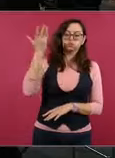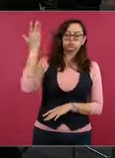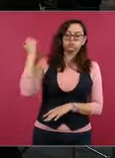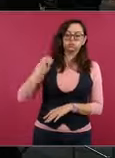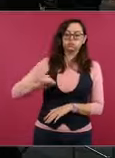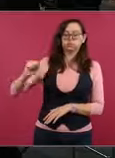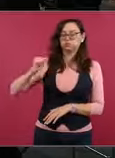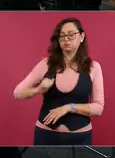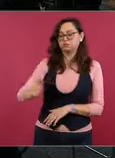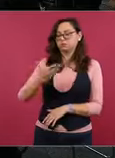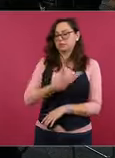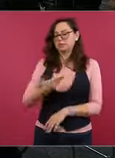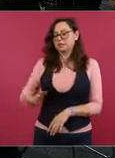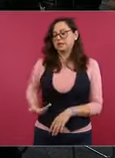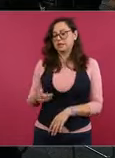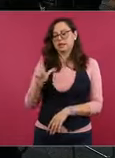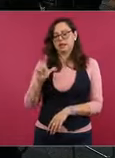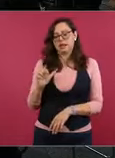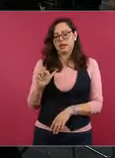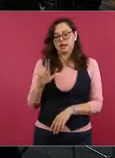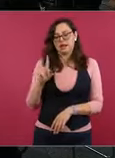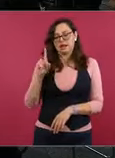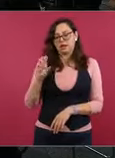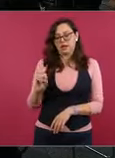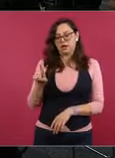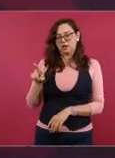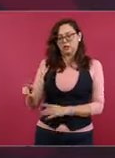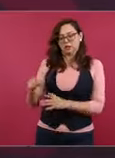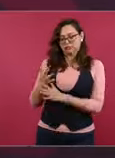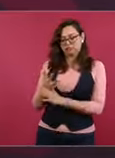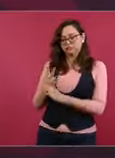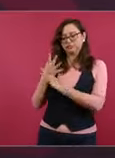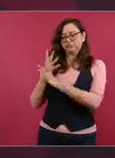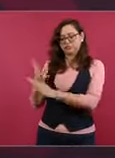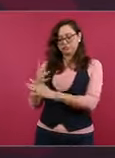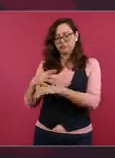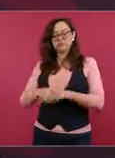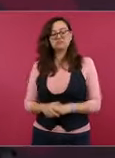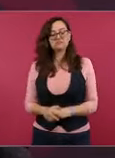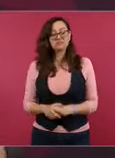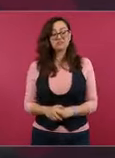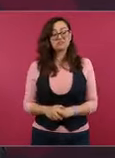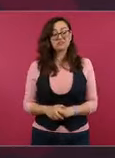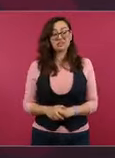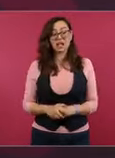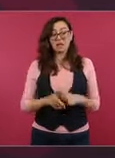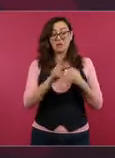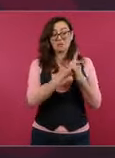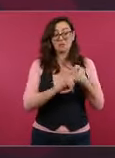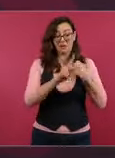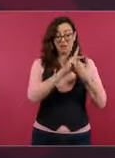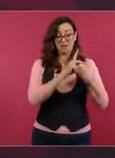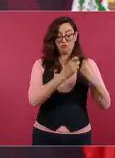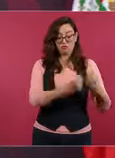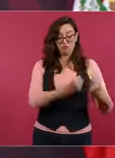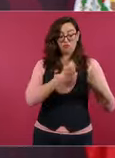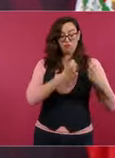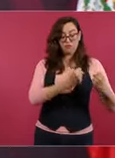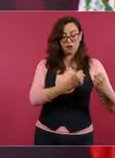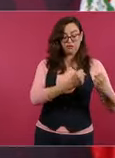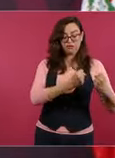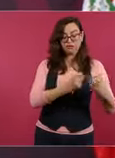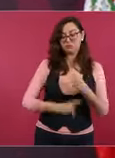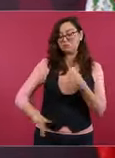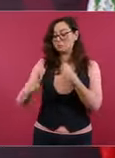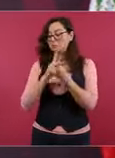Lerdo decía, entre un pueblo fuerte, una nación fuerte y una